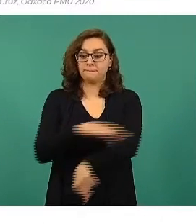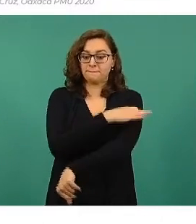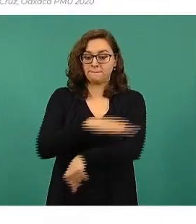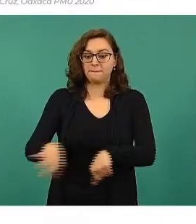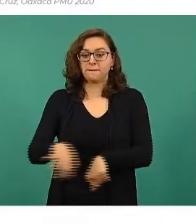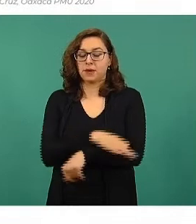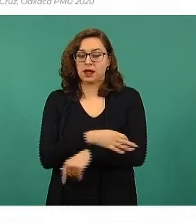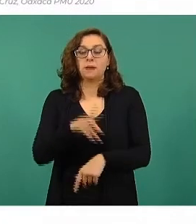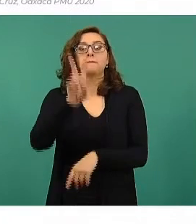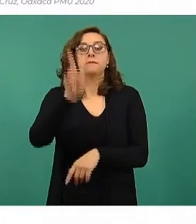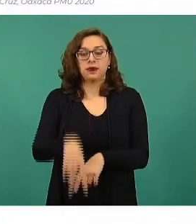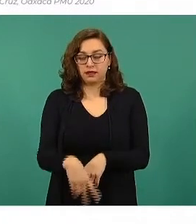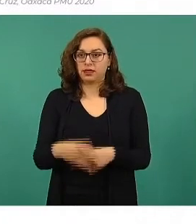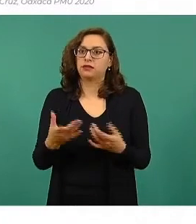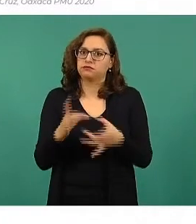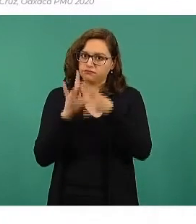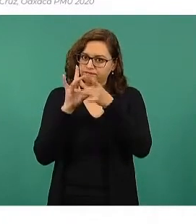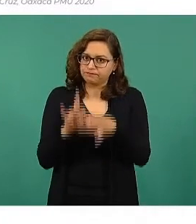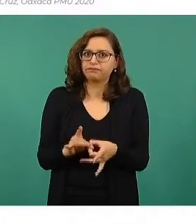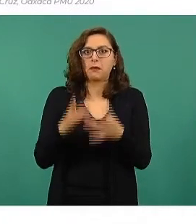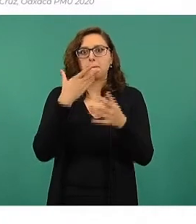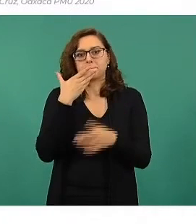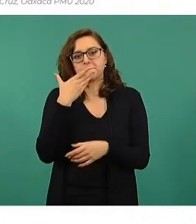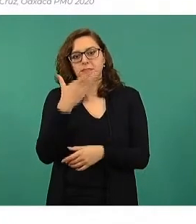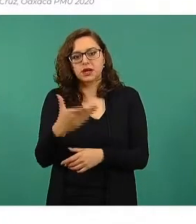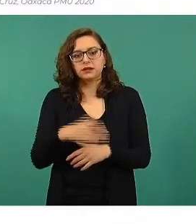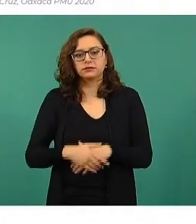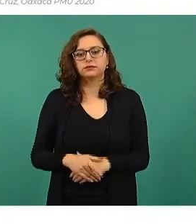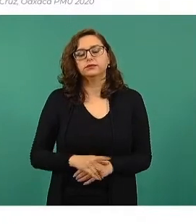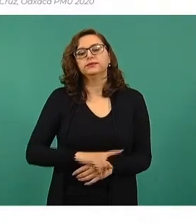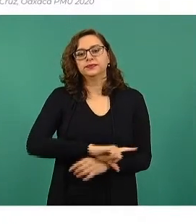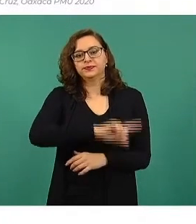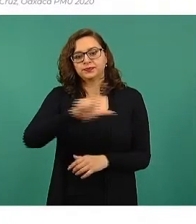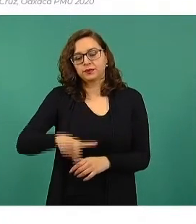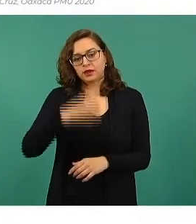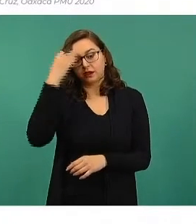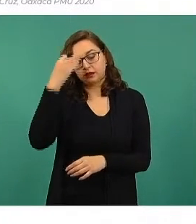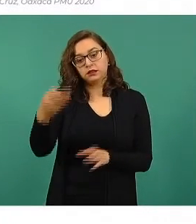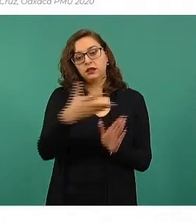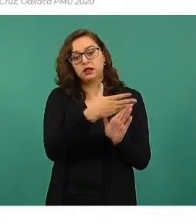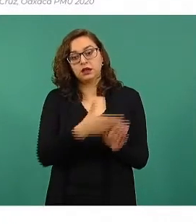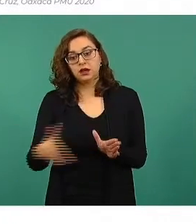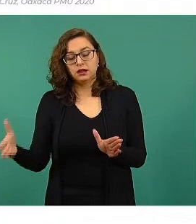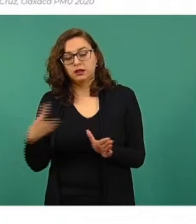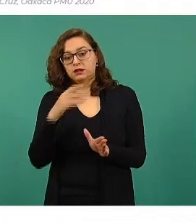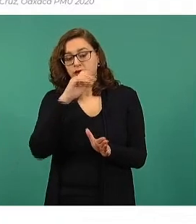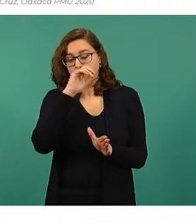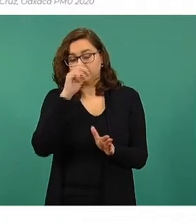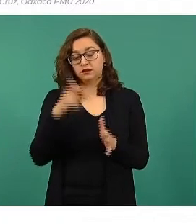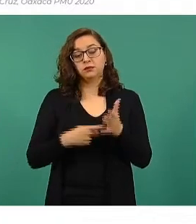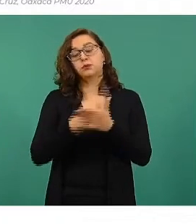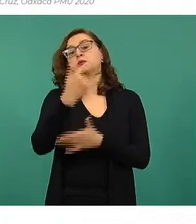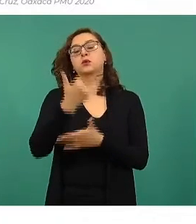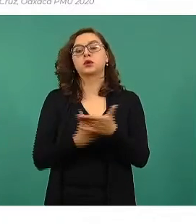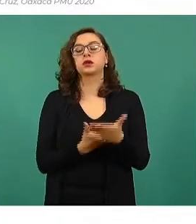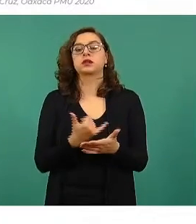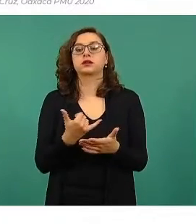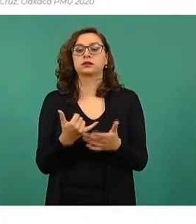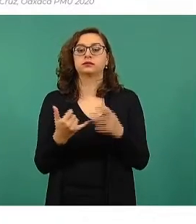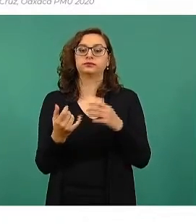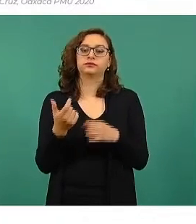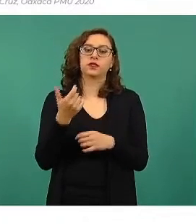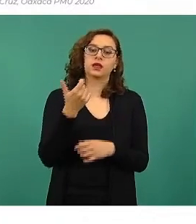una de las obras. Luego tenemos lo que corresponde el periodo de ejecución de cada uno de los proyectos, es un estimado